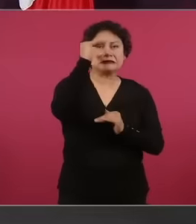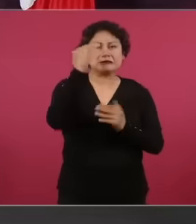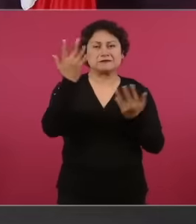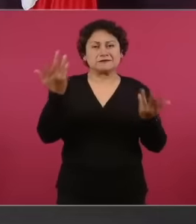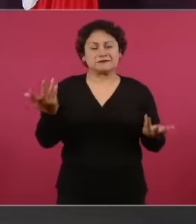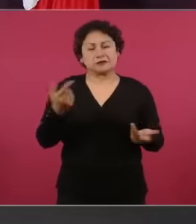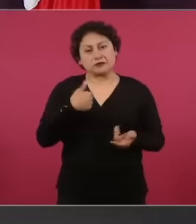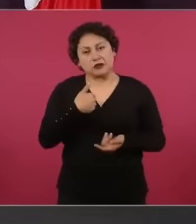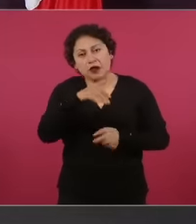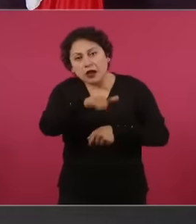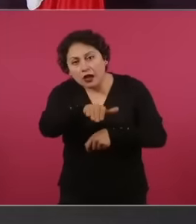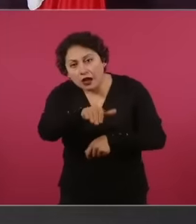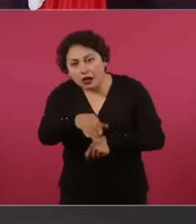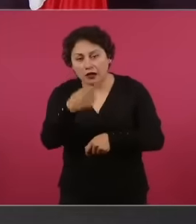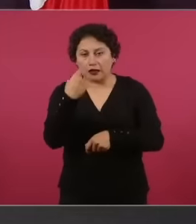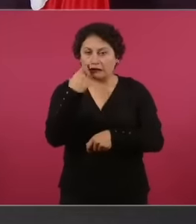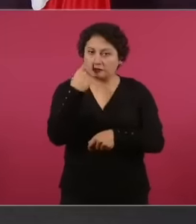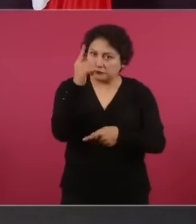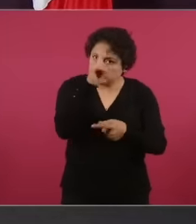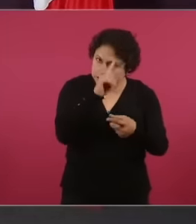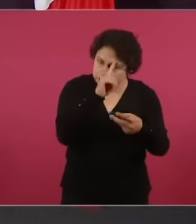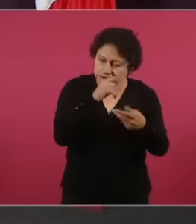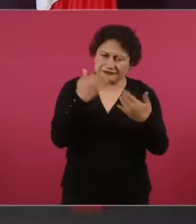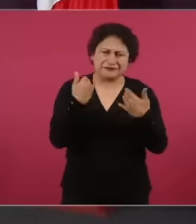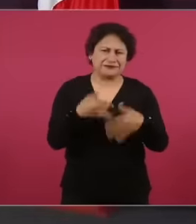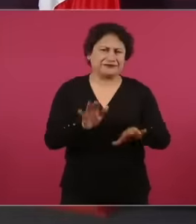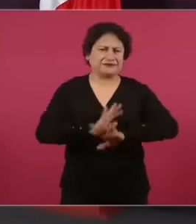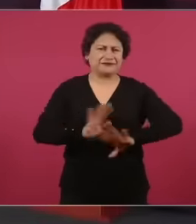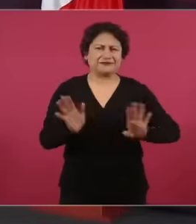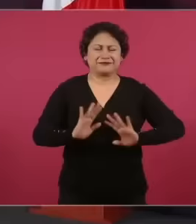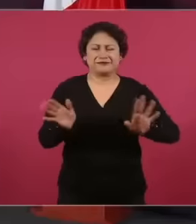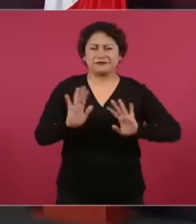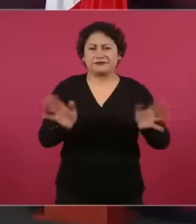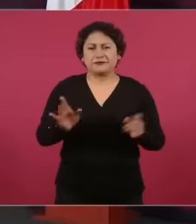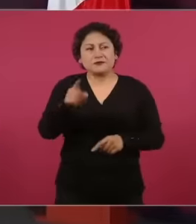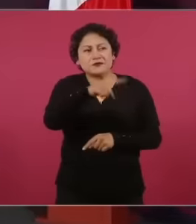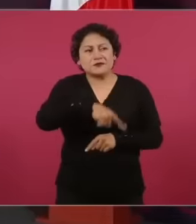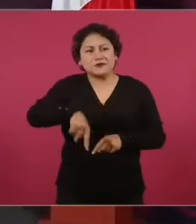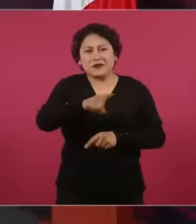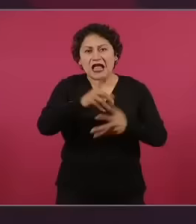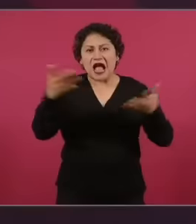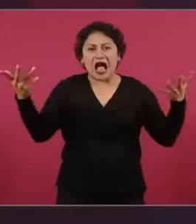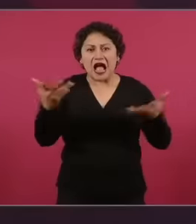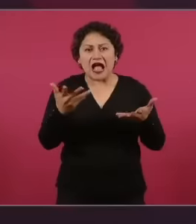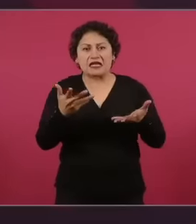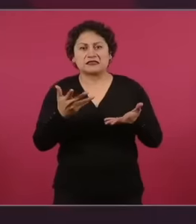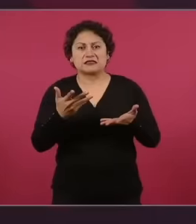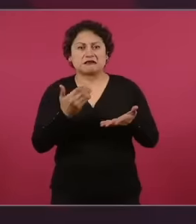no, es que todo eso que están haciendo es ridículo.